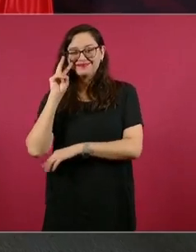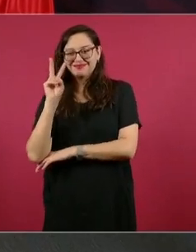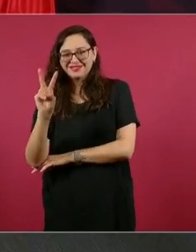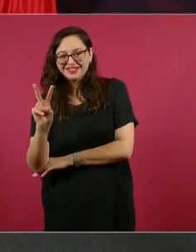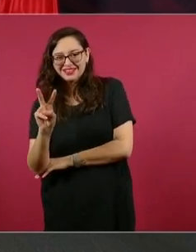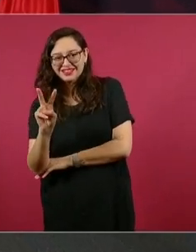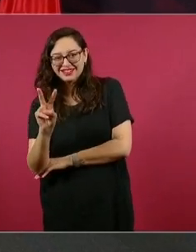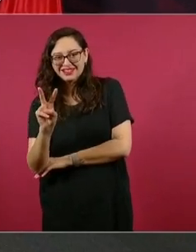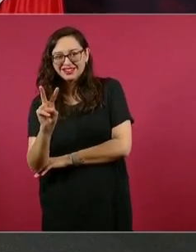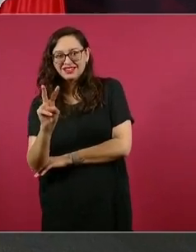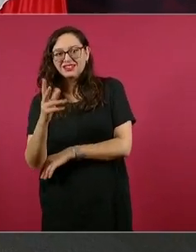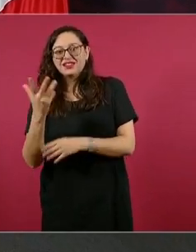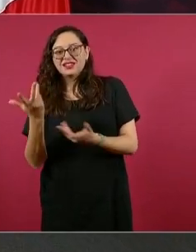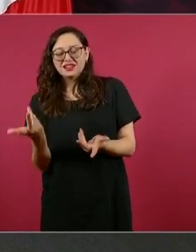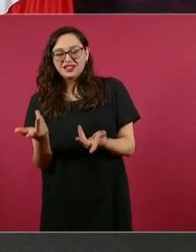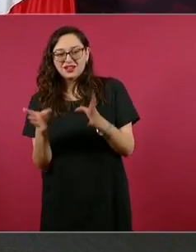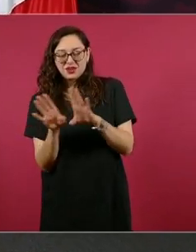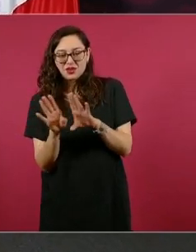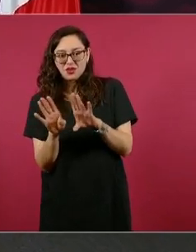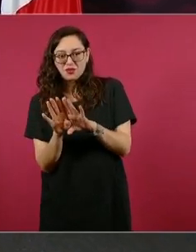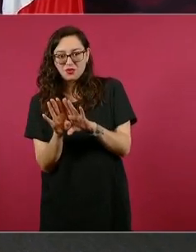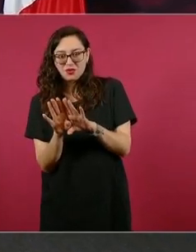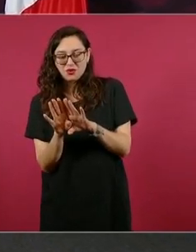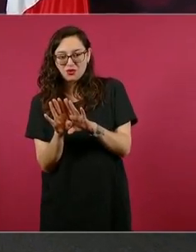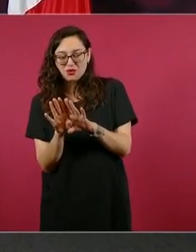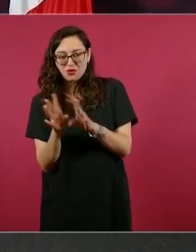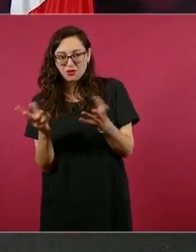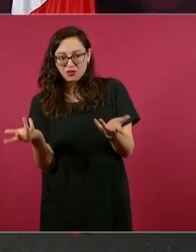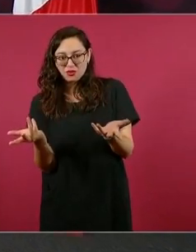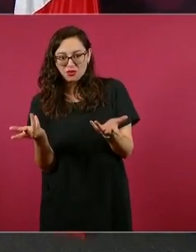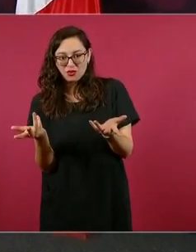es que lo dedica